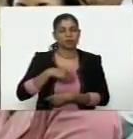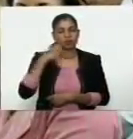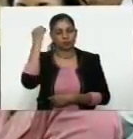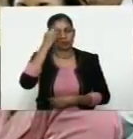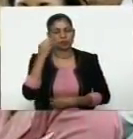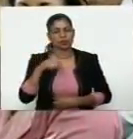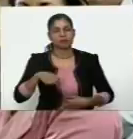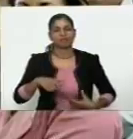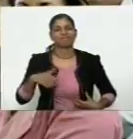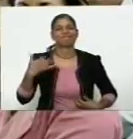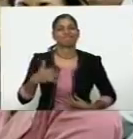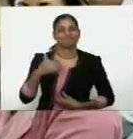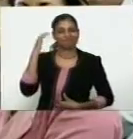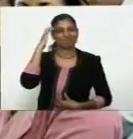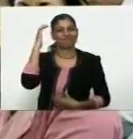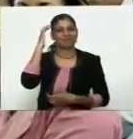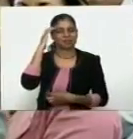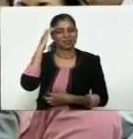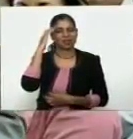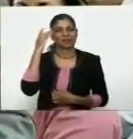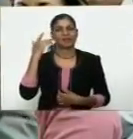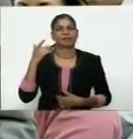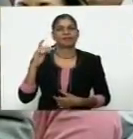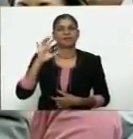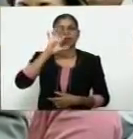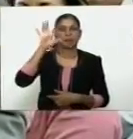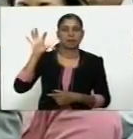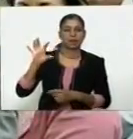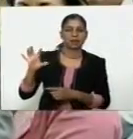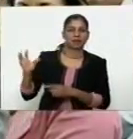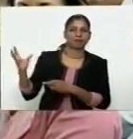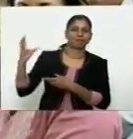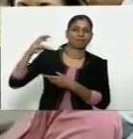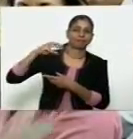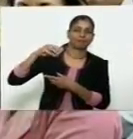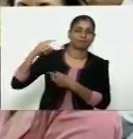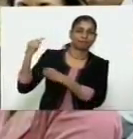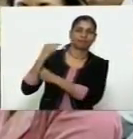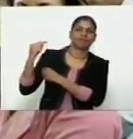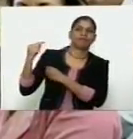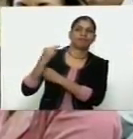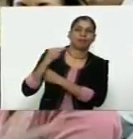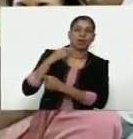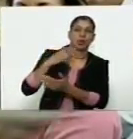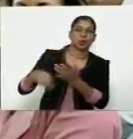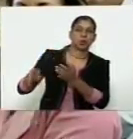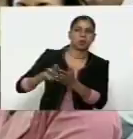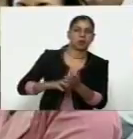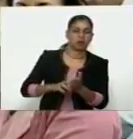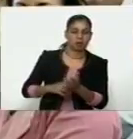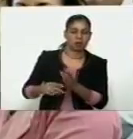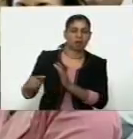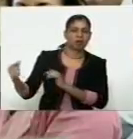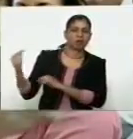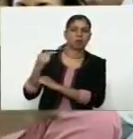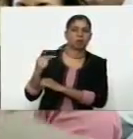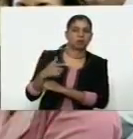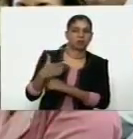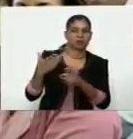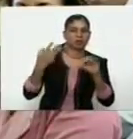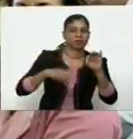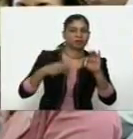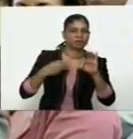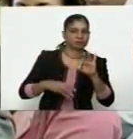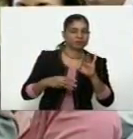este escenario, la posibilidad real de que desde afuera se iniciaran acciones, agresiones contra el ecosistema que